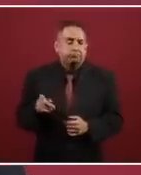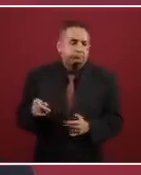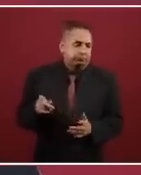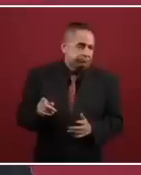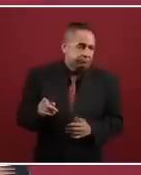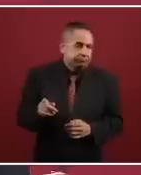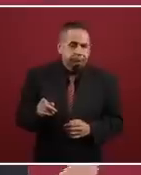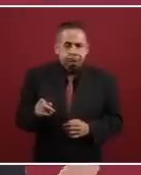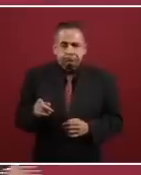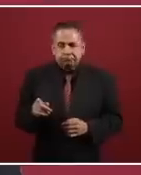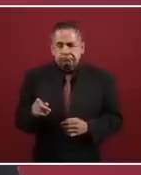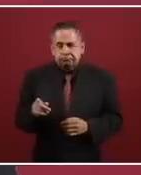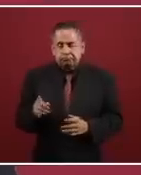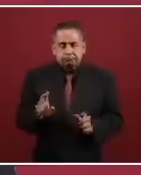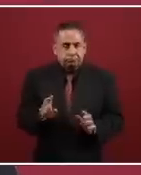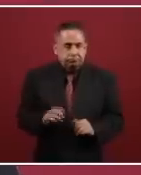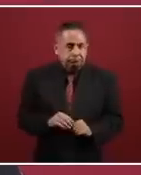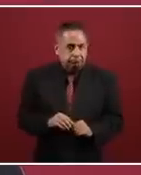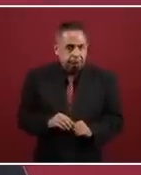motivos de